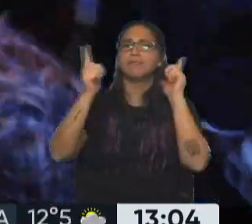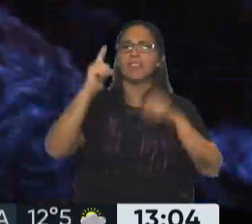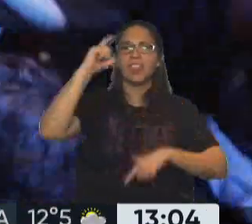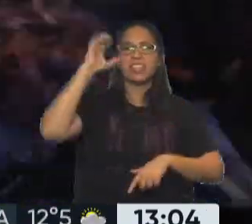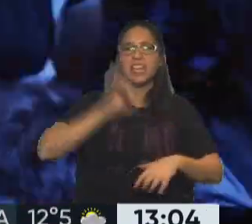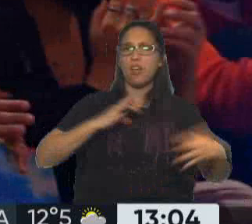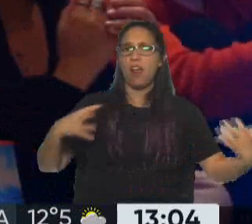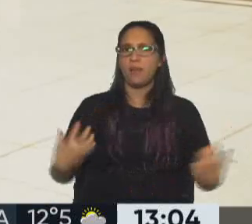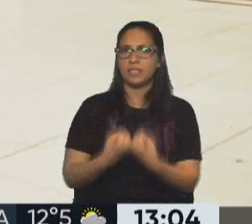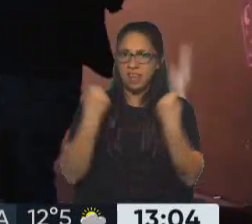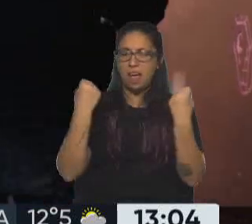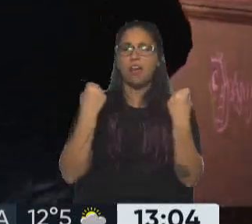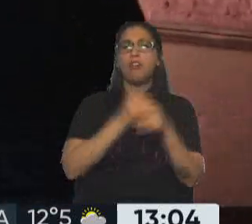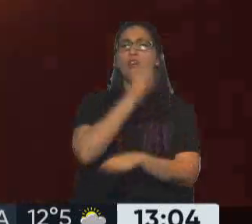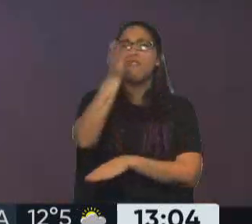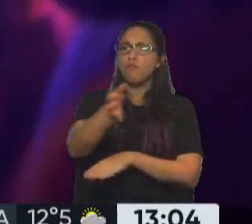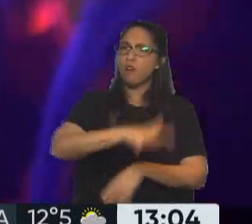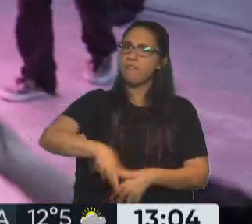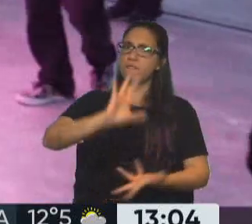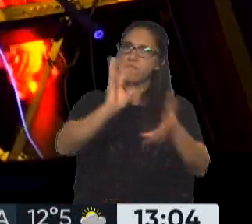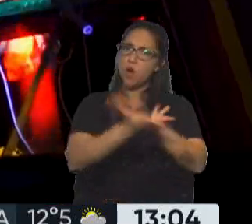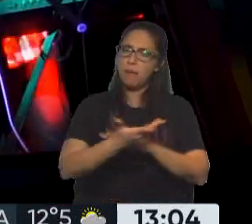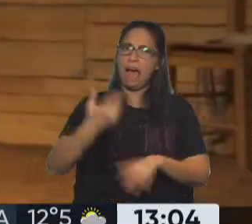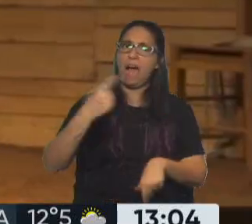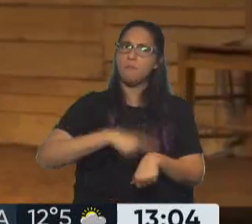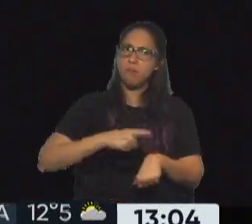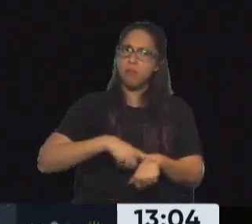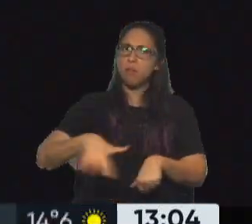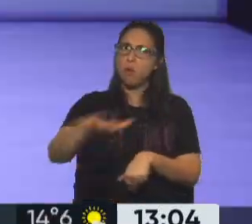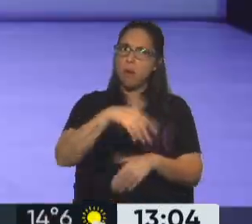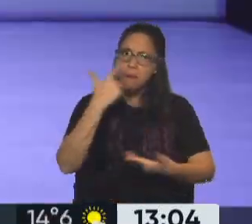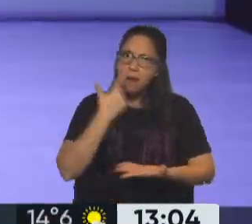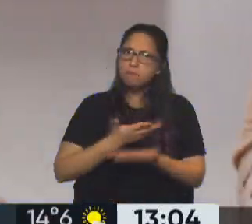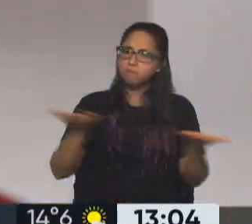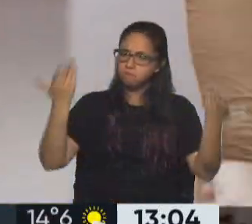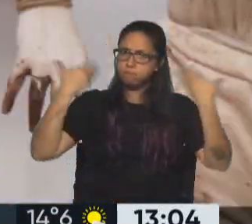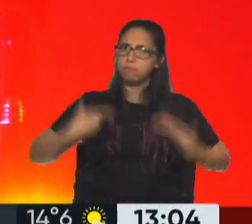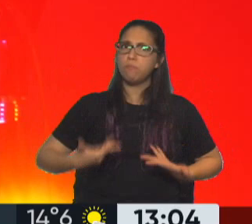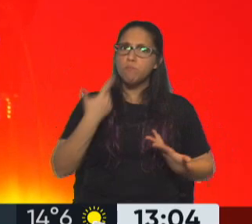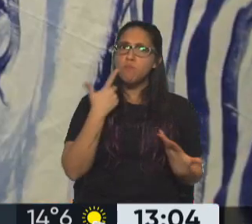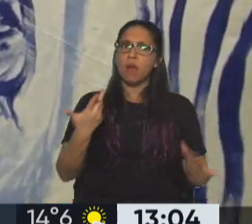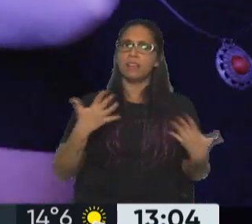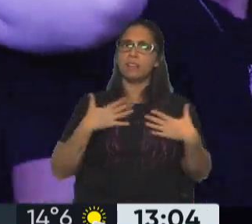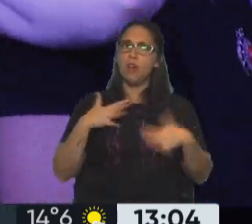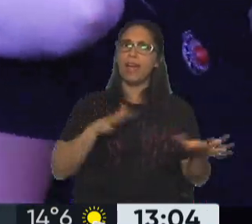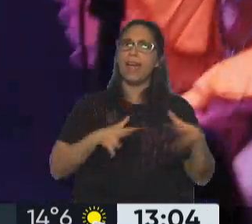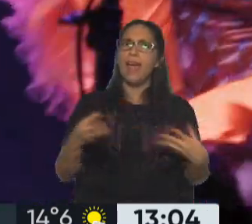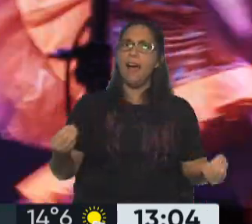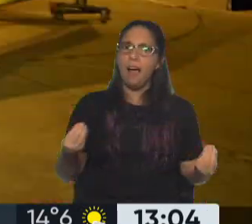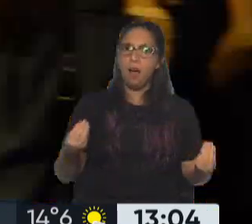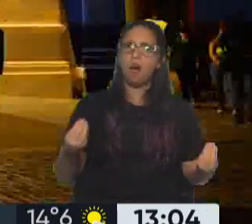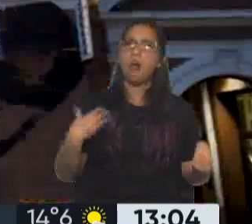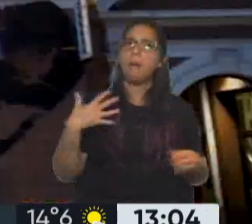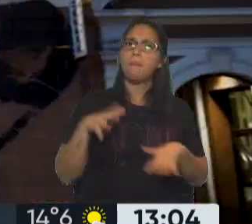Gente que fue, encontró en esa plataforma un momento y un lugar para desplegar su arte, para mostrárselo al mundo,